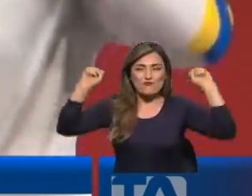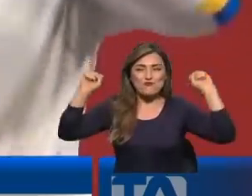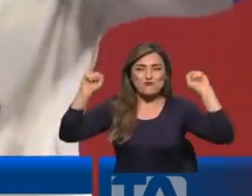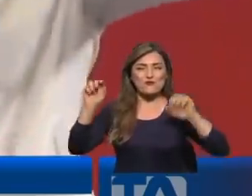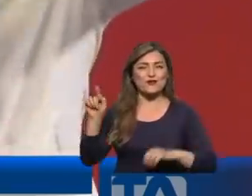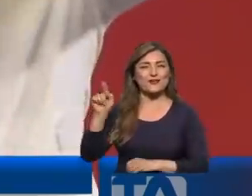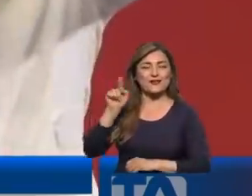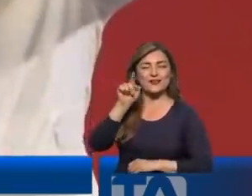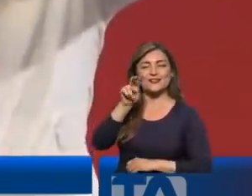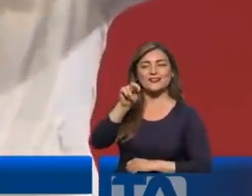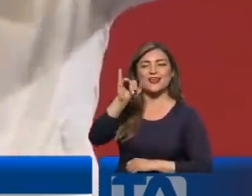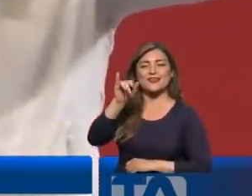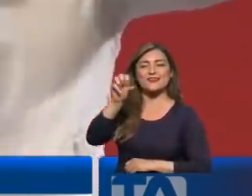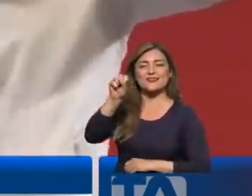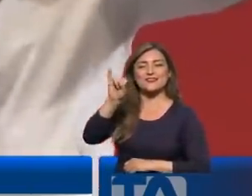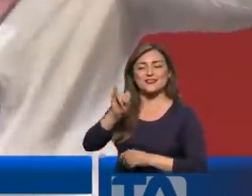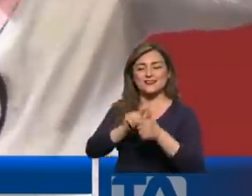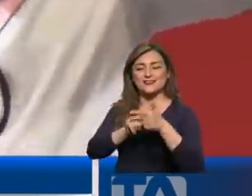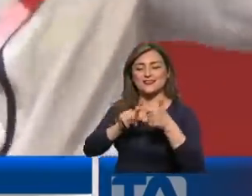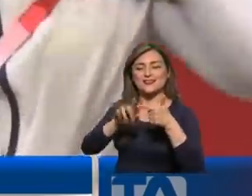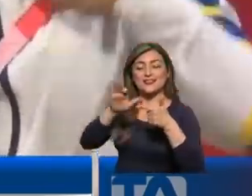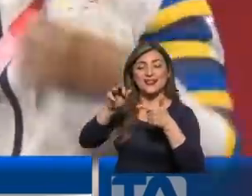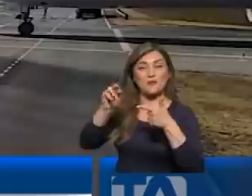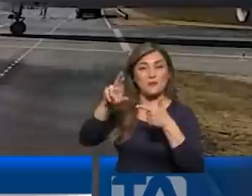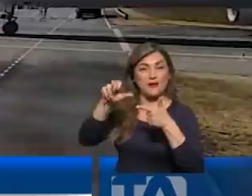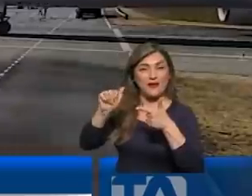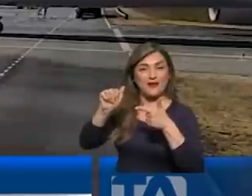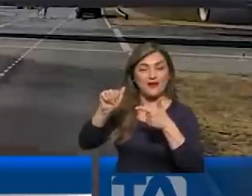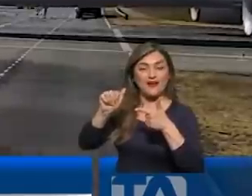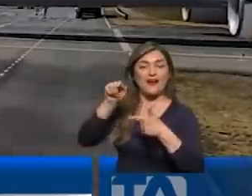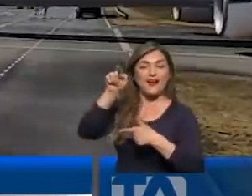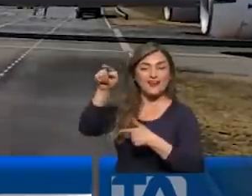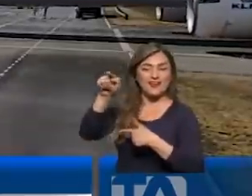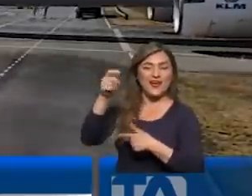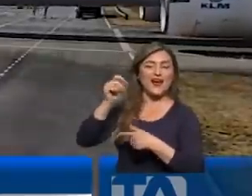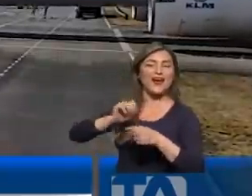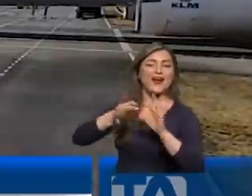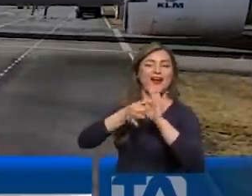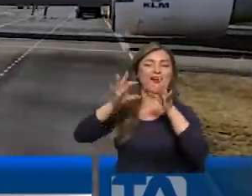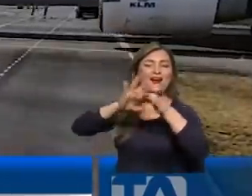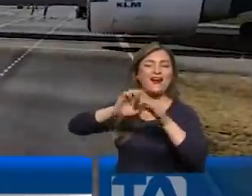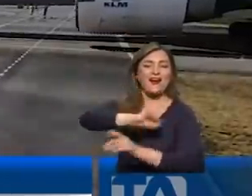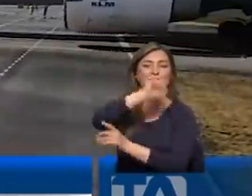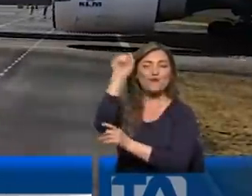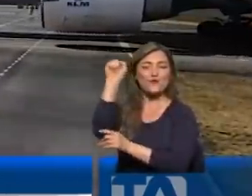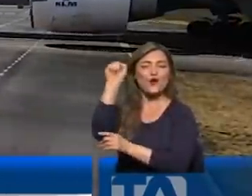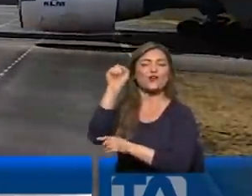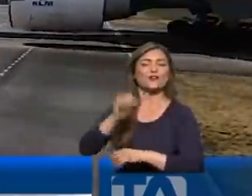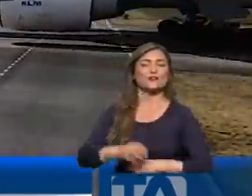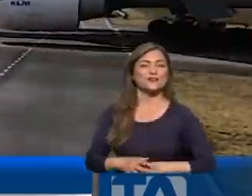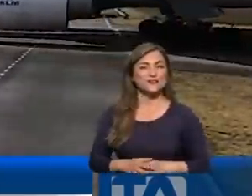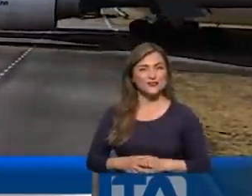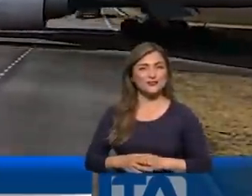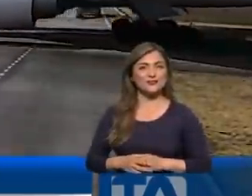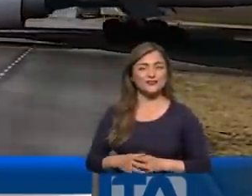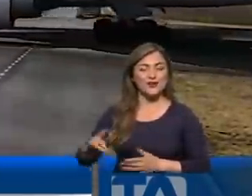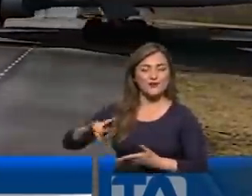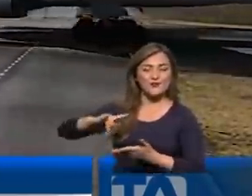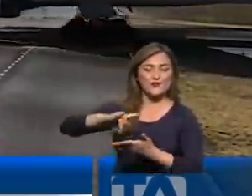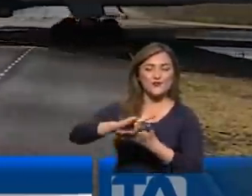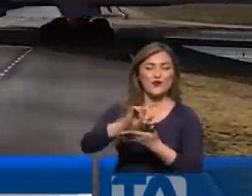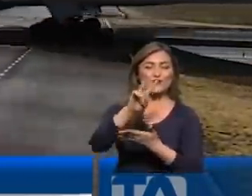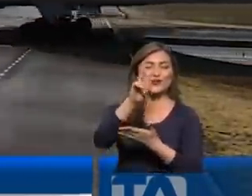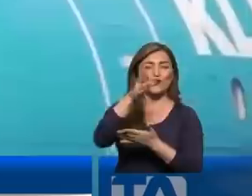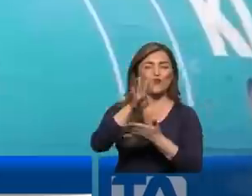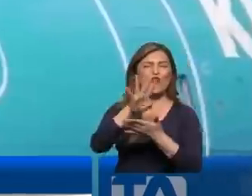Tamara Salazar, campeonas olímpicas en Tokio. Pasadas las 14 horas, llegó el vuelo que trajo al país a las campeonas olímpicas.